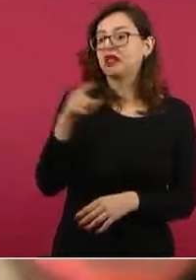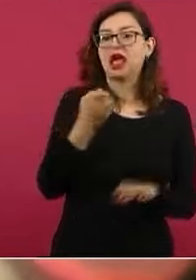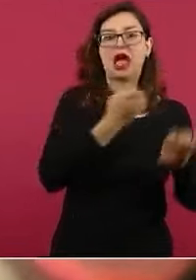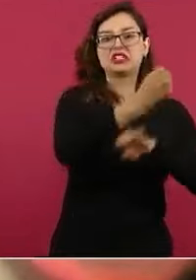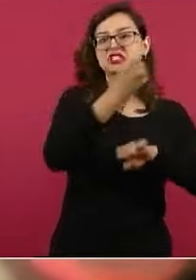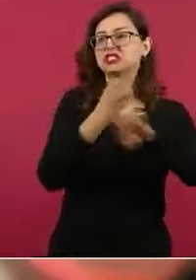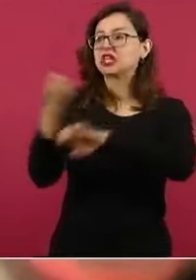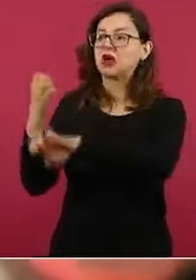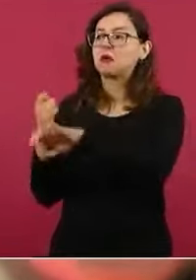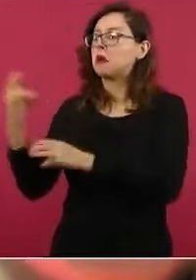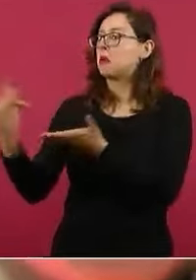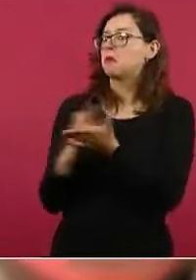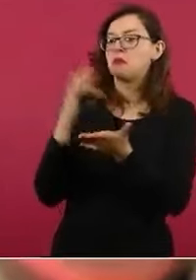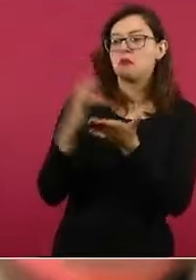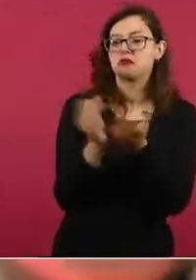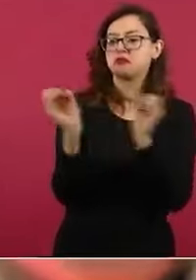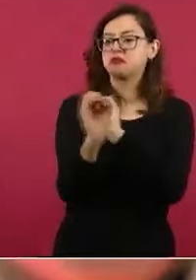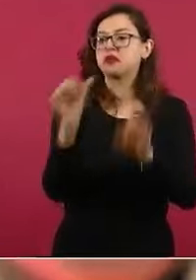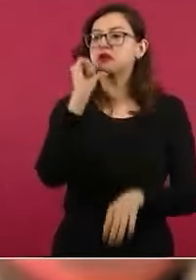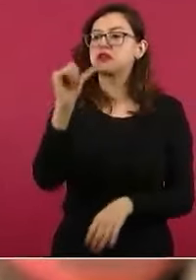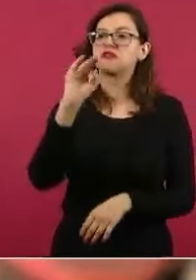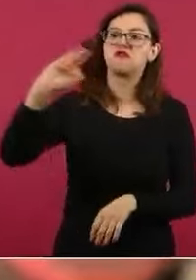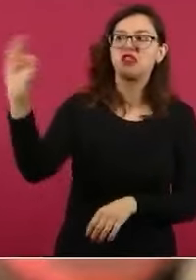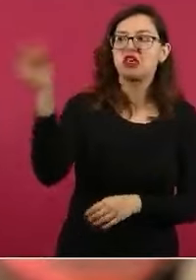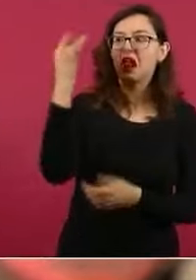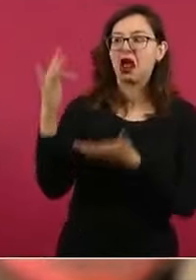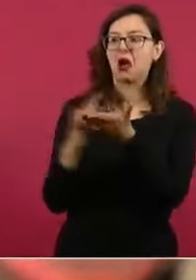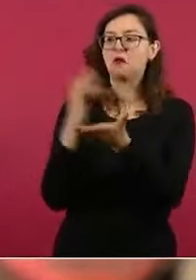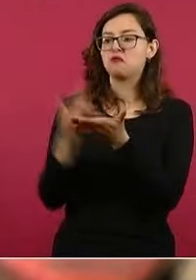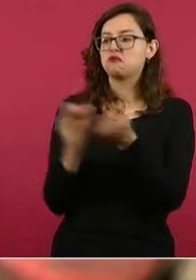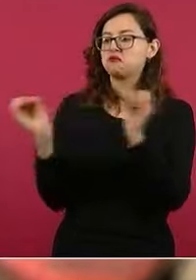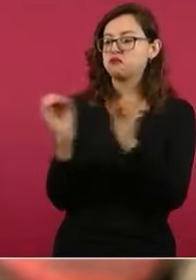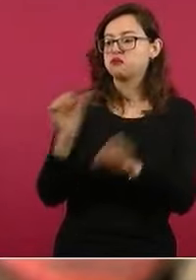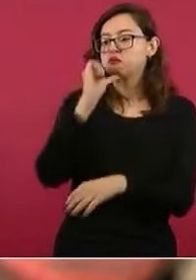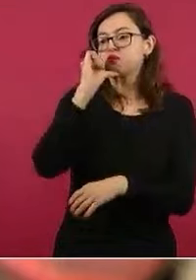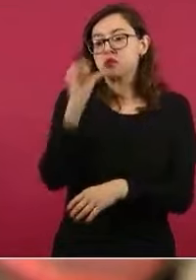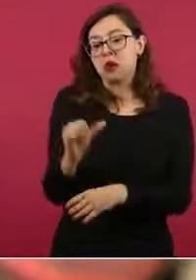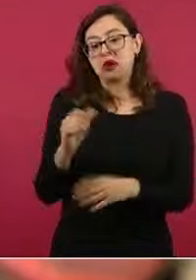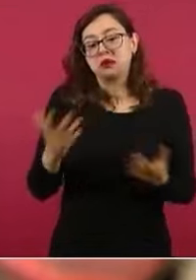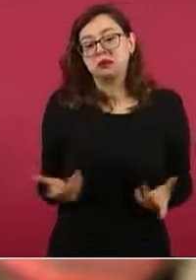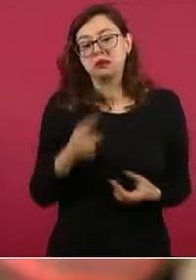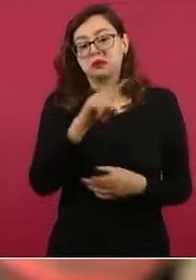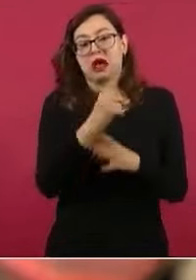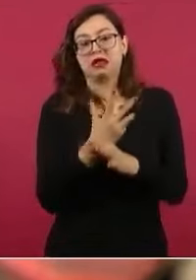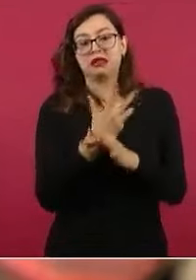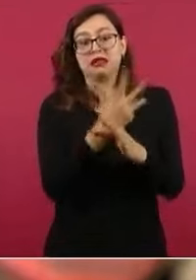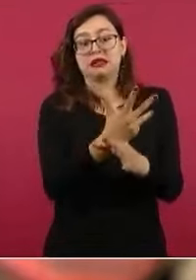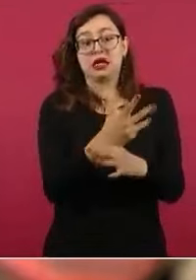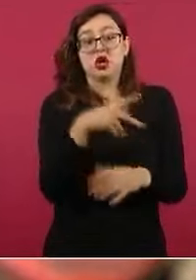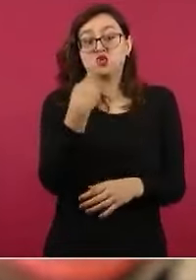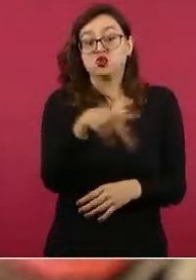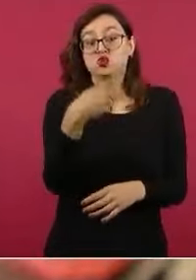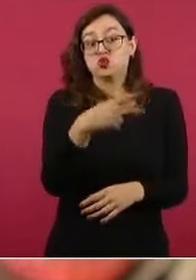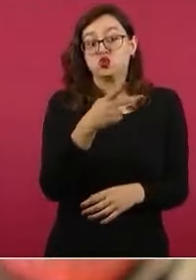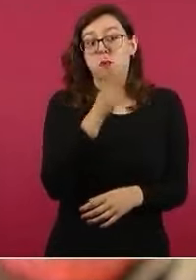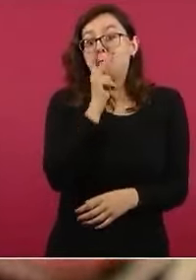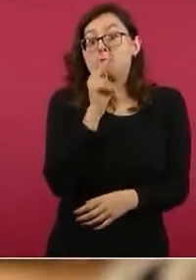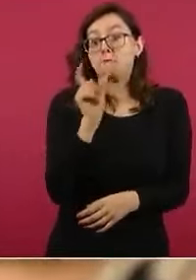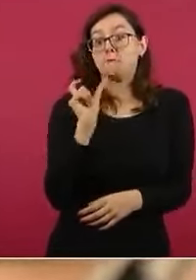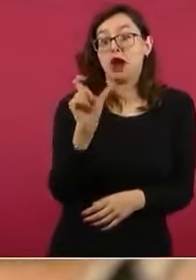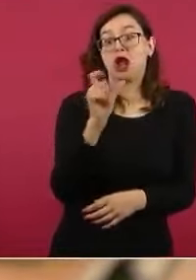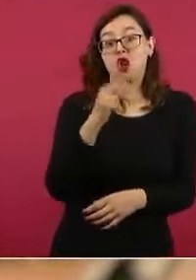tema federal con el tema del agua. Decía por ahí con palabras pues obviamente que se usan en el norte muy atrabancadas, en